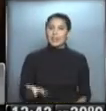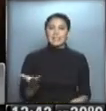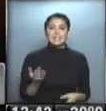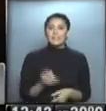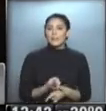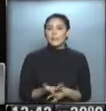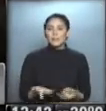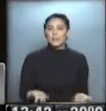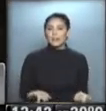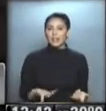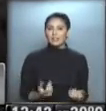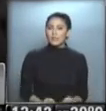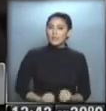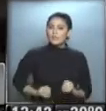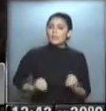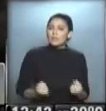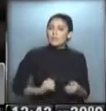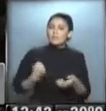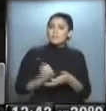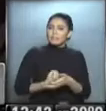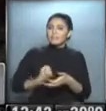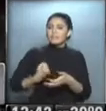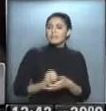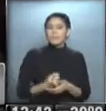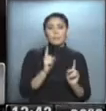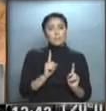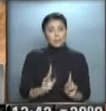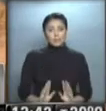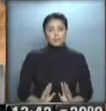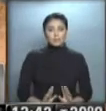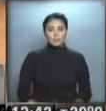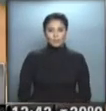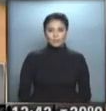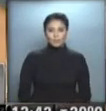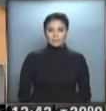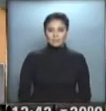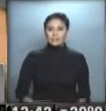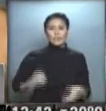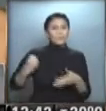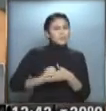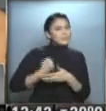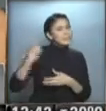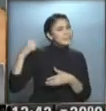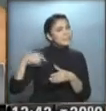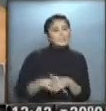Siempre forzando y exprimiéndose hasta sangrar,